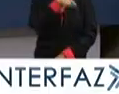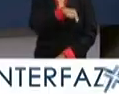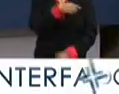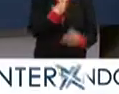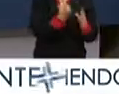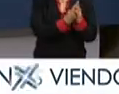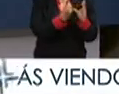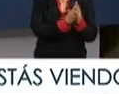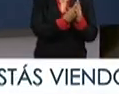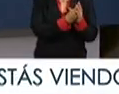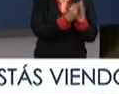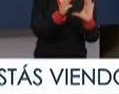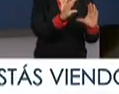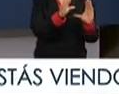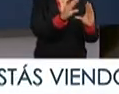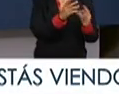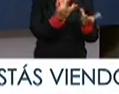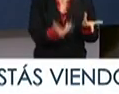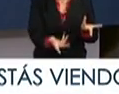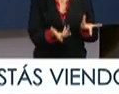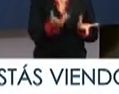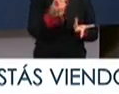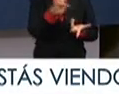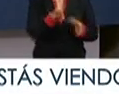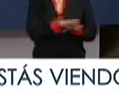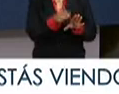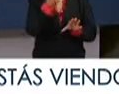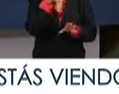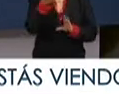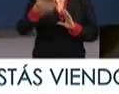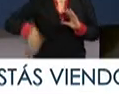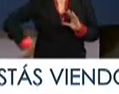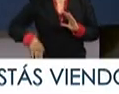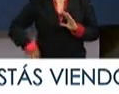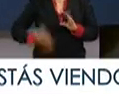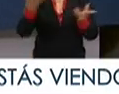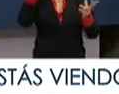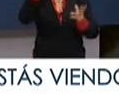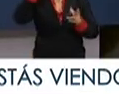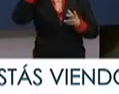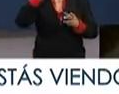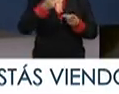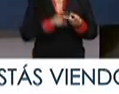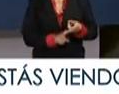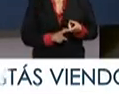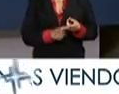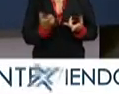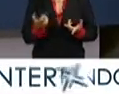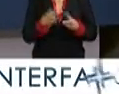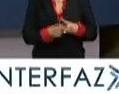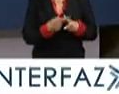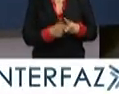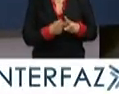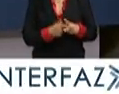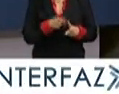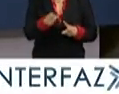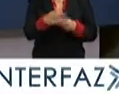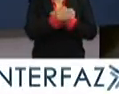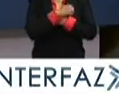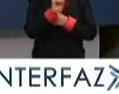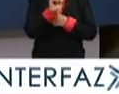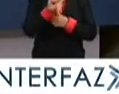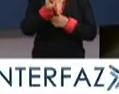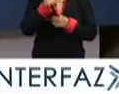enseña prácticamente, ahora sí como yo lo comentaba, cuestiones de ciencia, tecnología, matemáticas, la educación